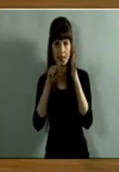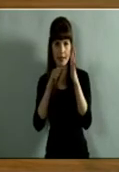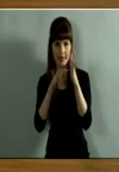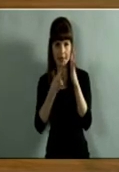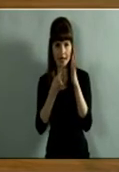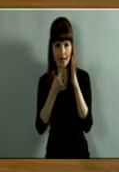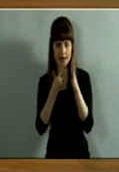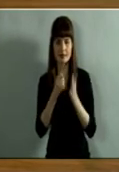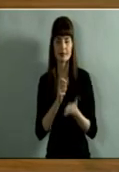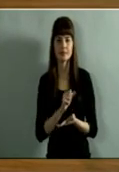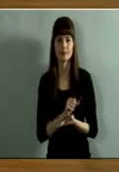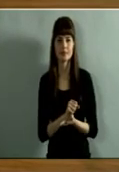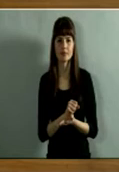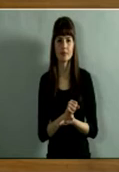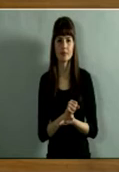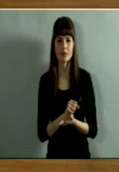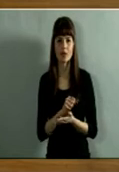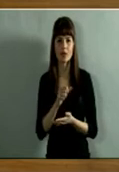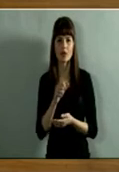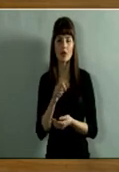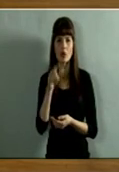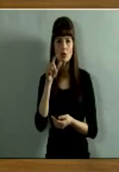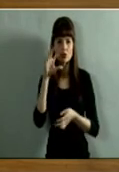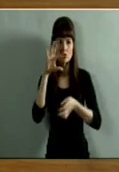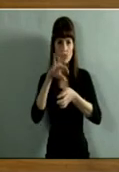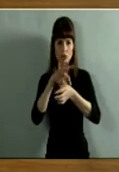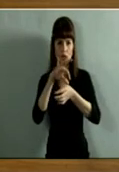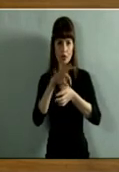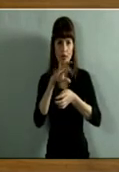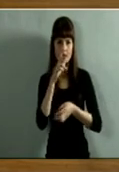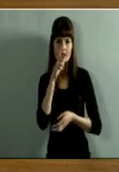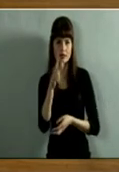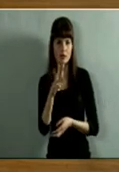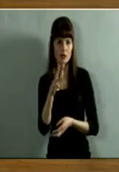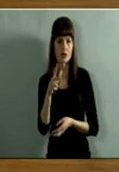Los médicos me dijeron, bueno, llama a tu familia porque es necesario operarte ya.